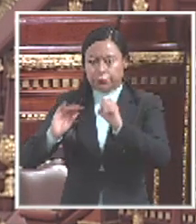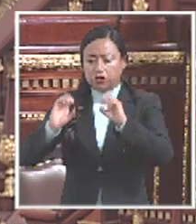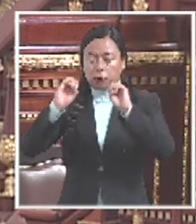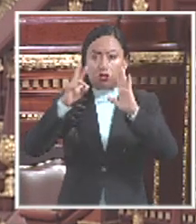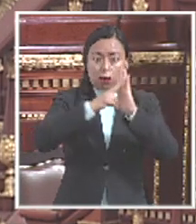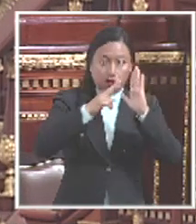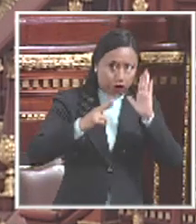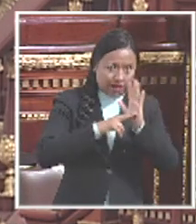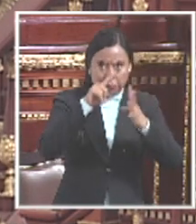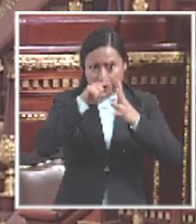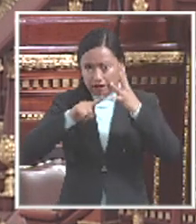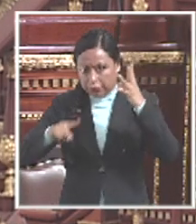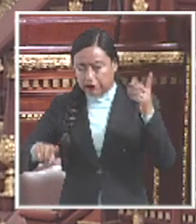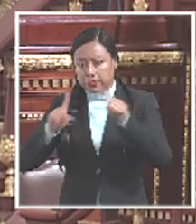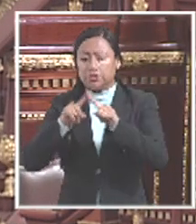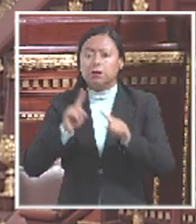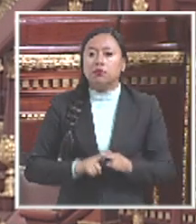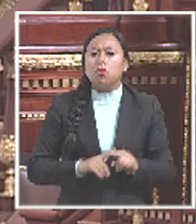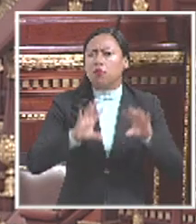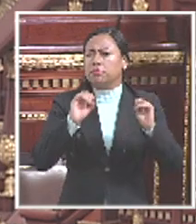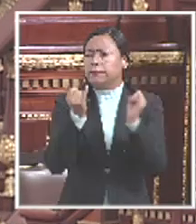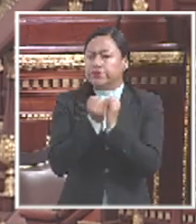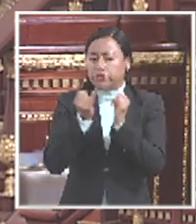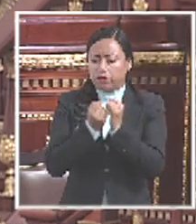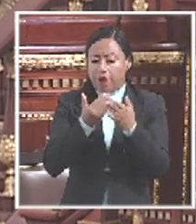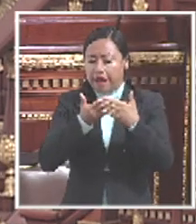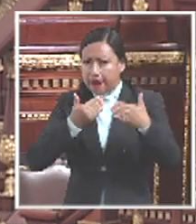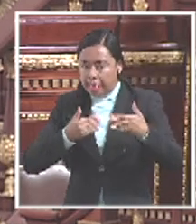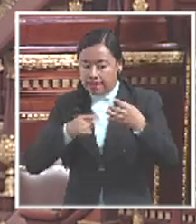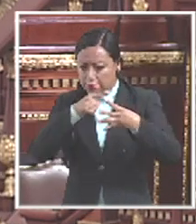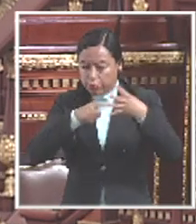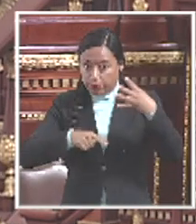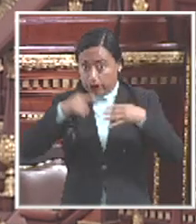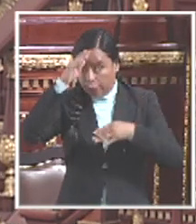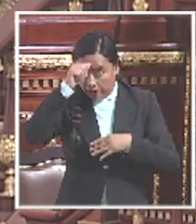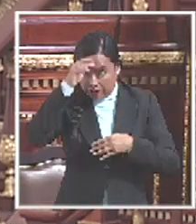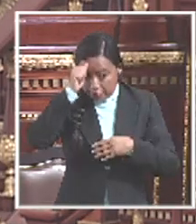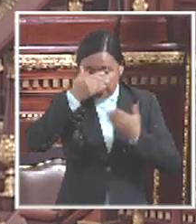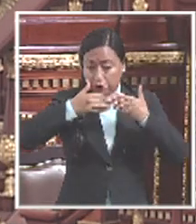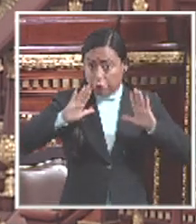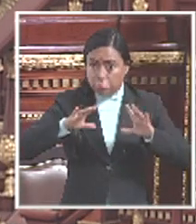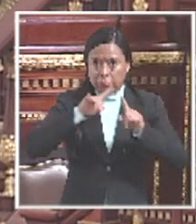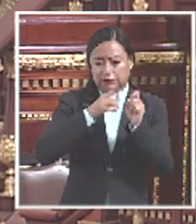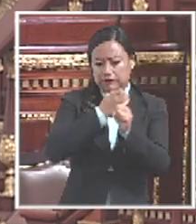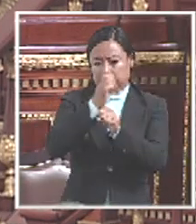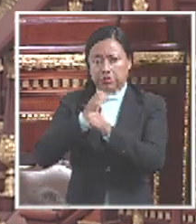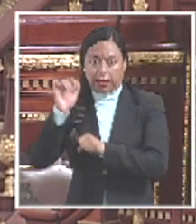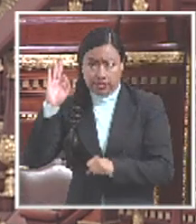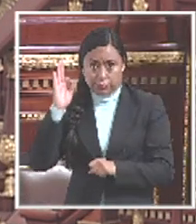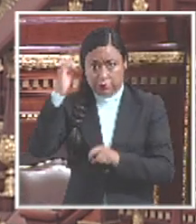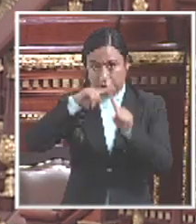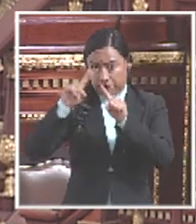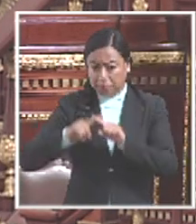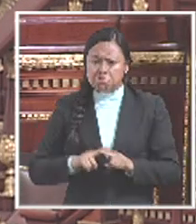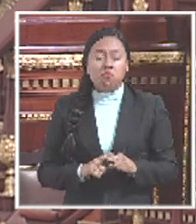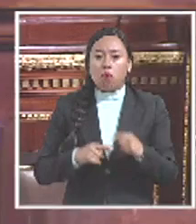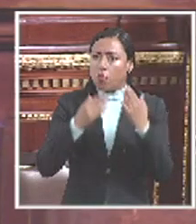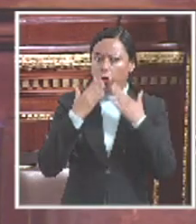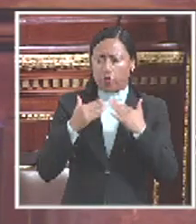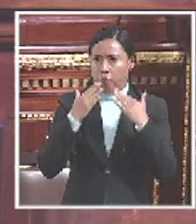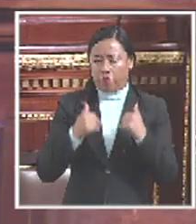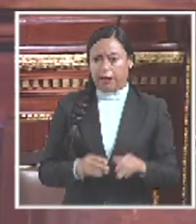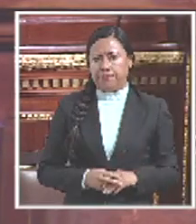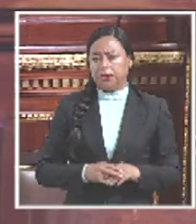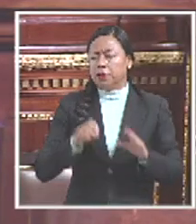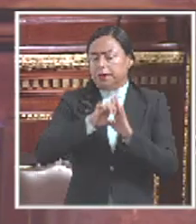de operación, sin acuerdos públicos en las entidades federativas. Para